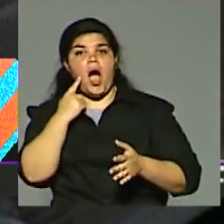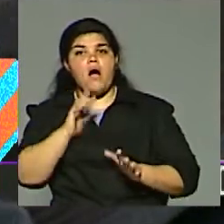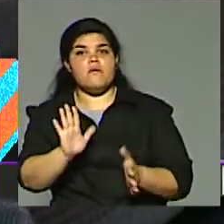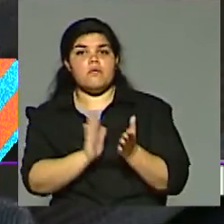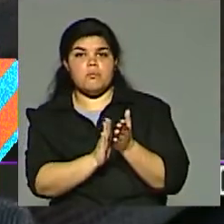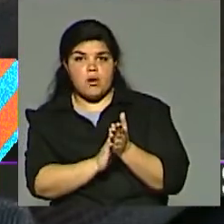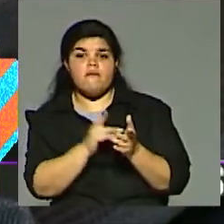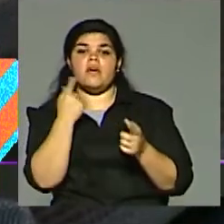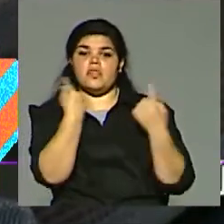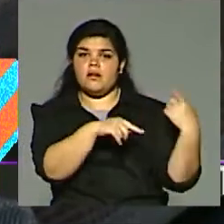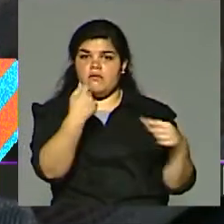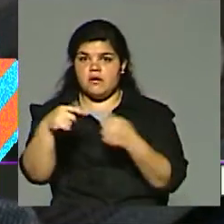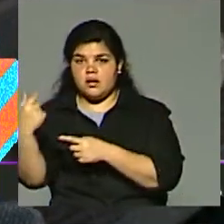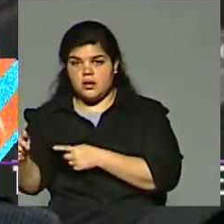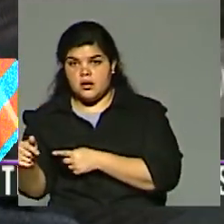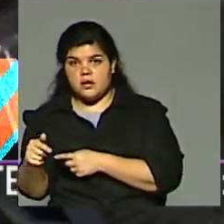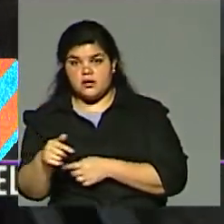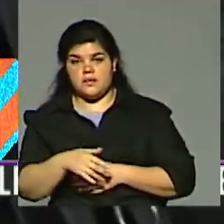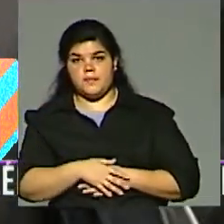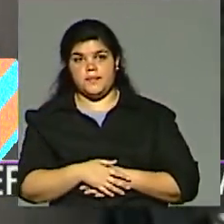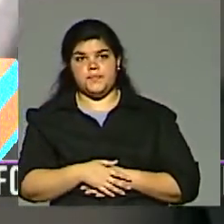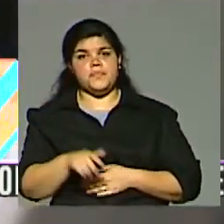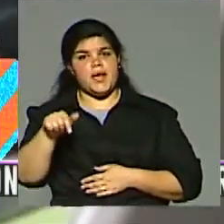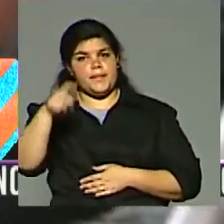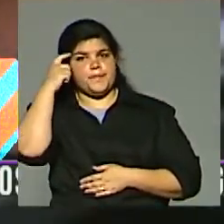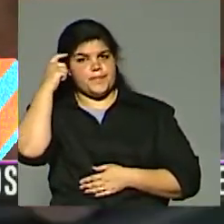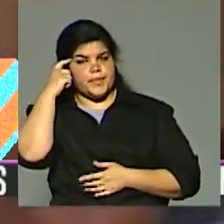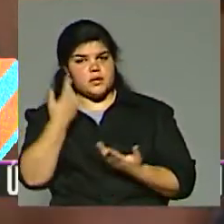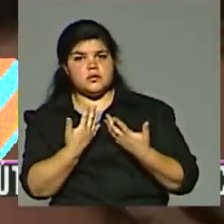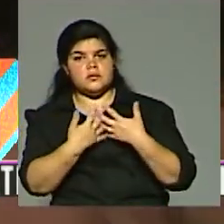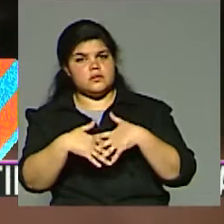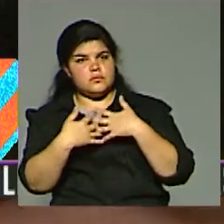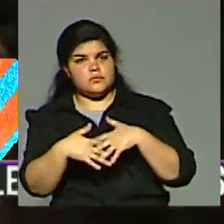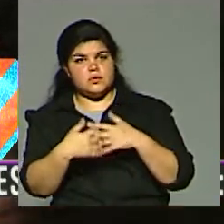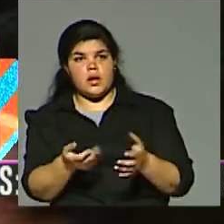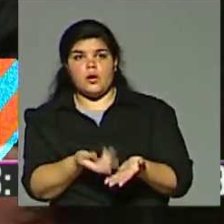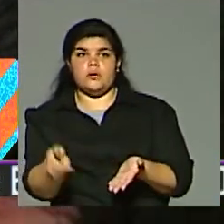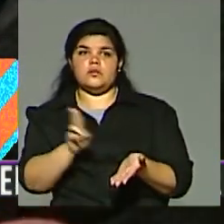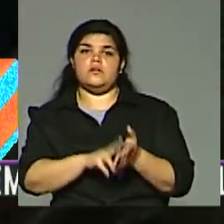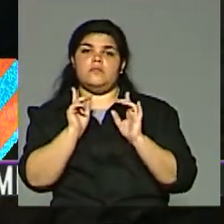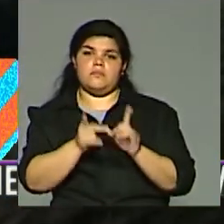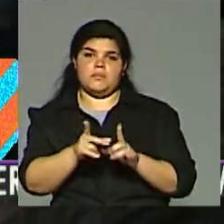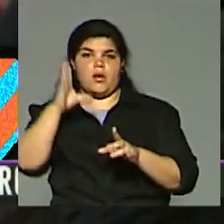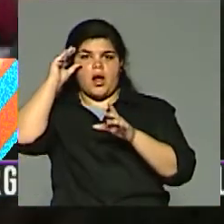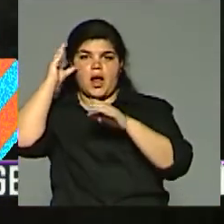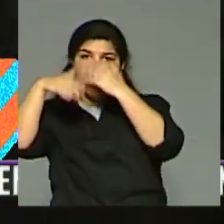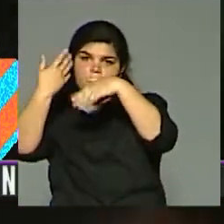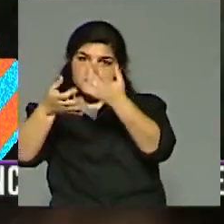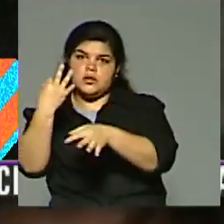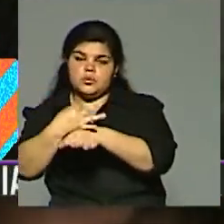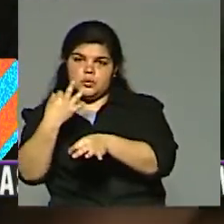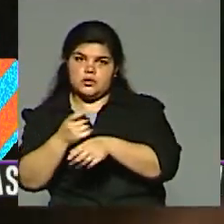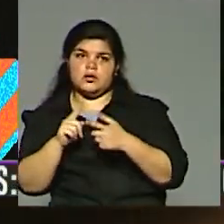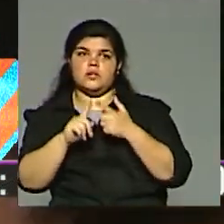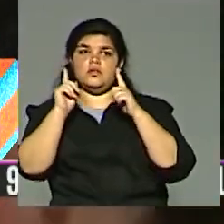variables lo que tenemos que repensar, y en esto va, como decíamos, fundamentalmente la formación docente, también la